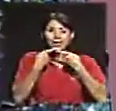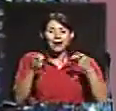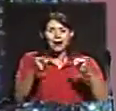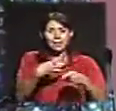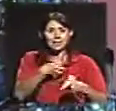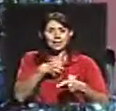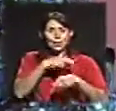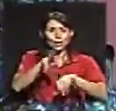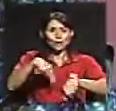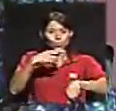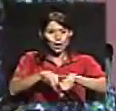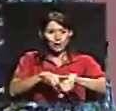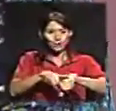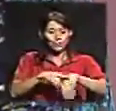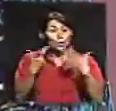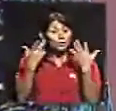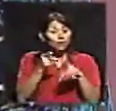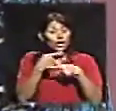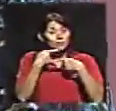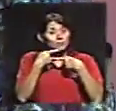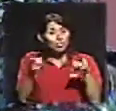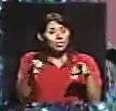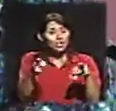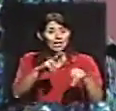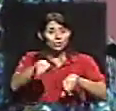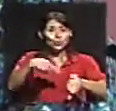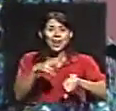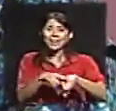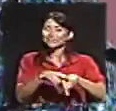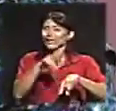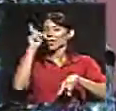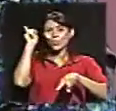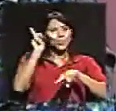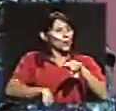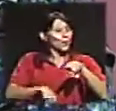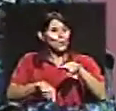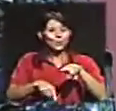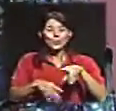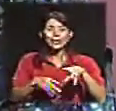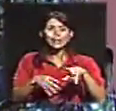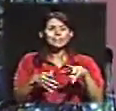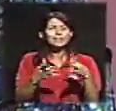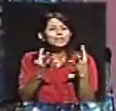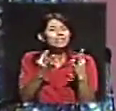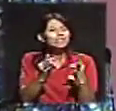esa declaratoria no va a ser posible que, digamos, se quiera,